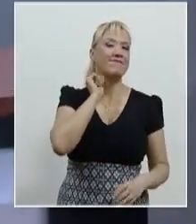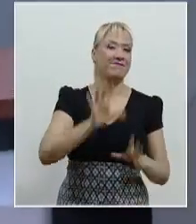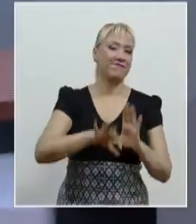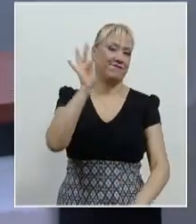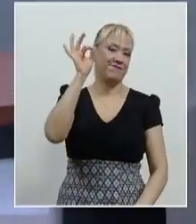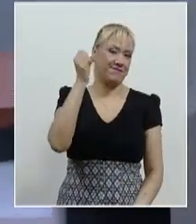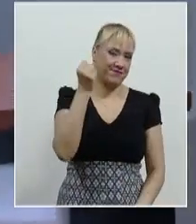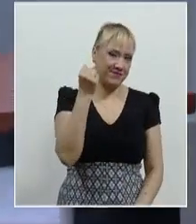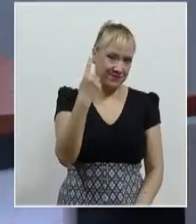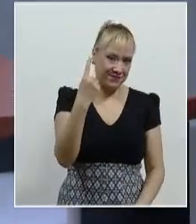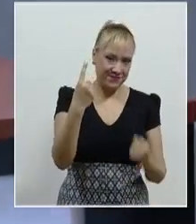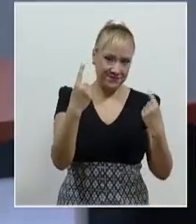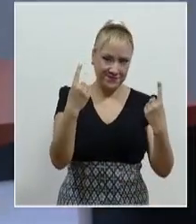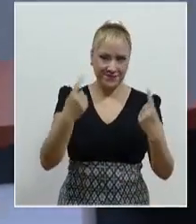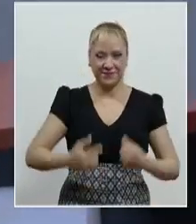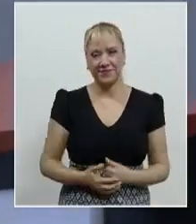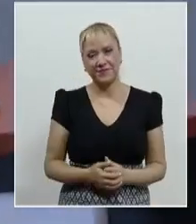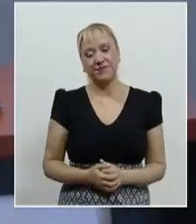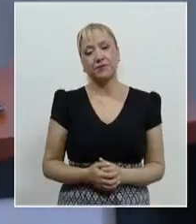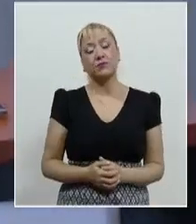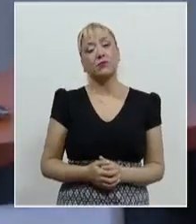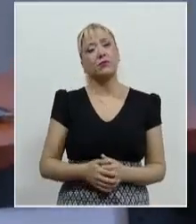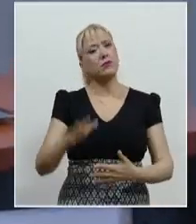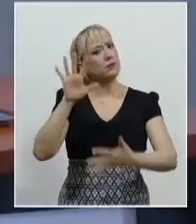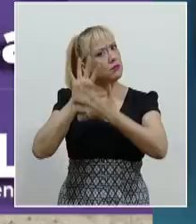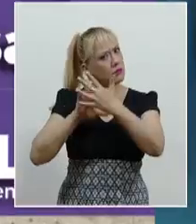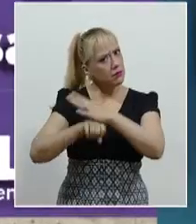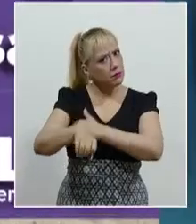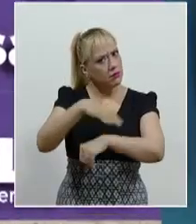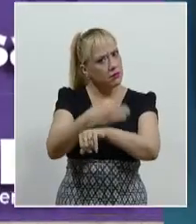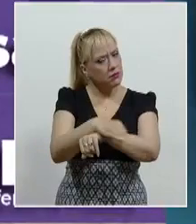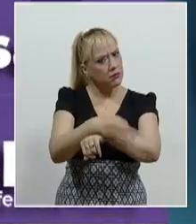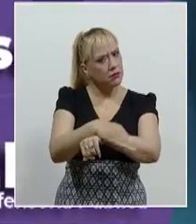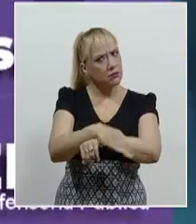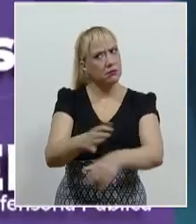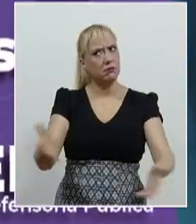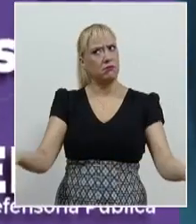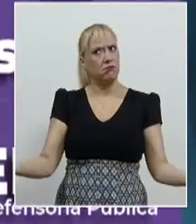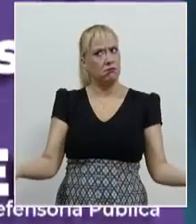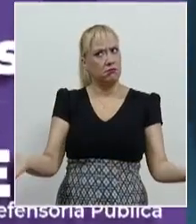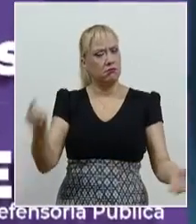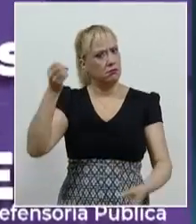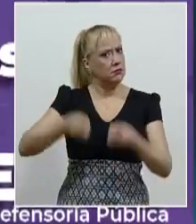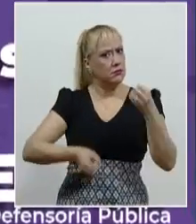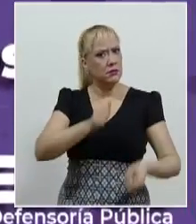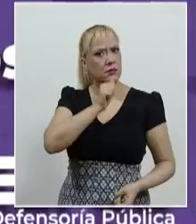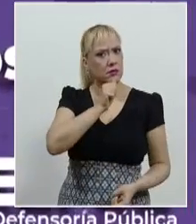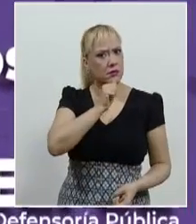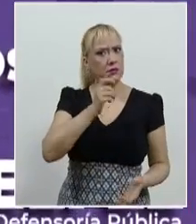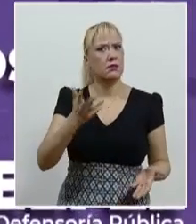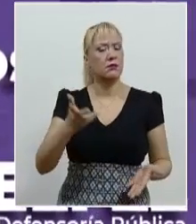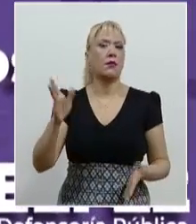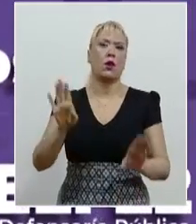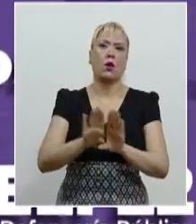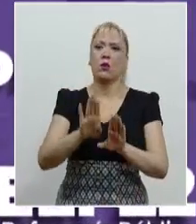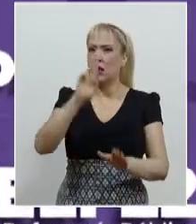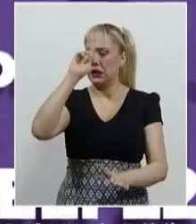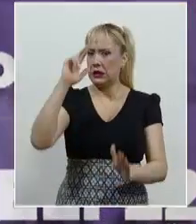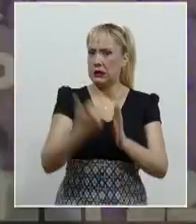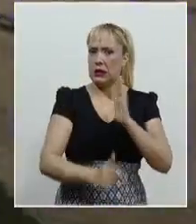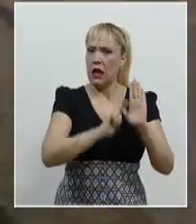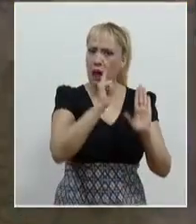Y de acuerdo con especialistas, la prisión preventiva está limitada por los principios de legalidad, presunción de